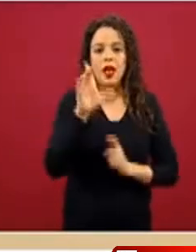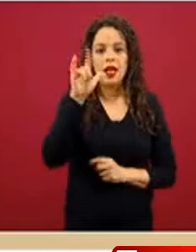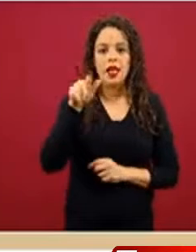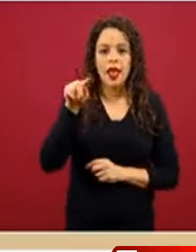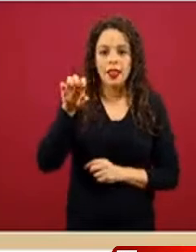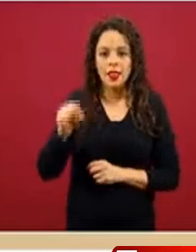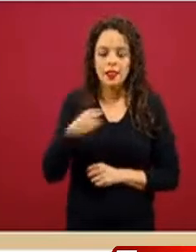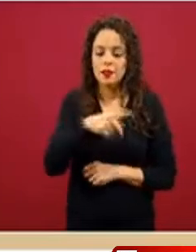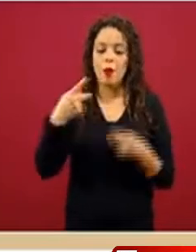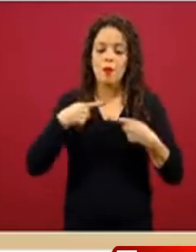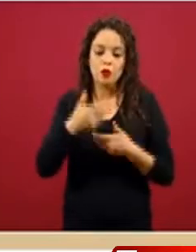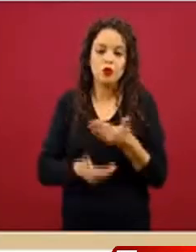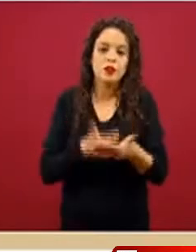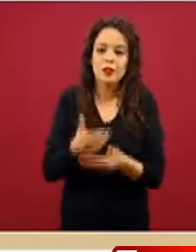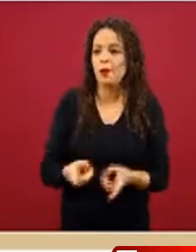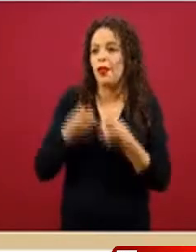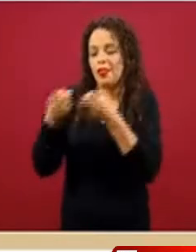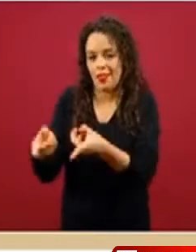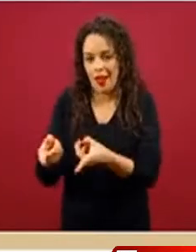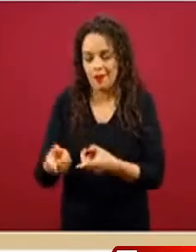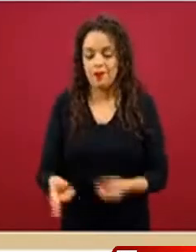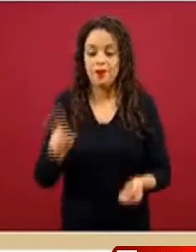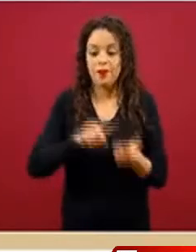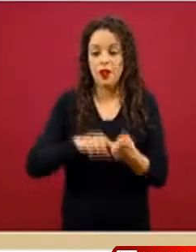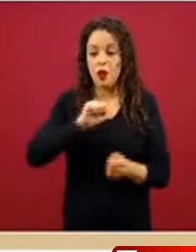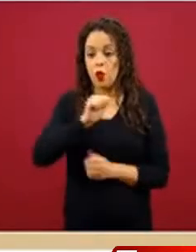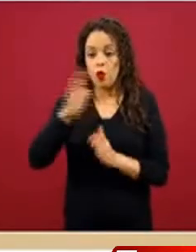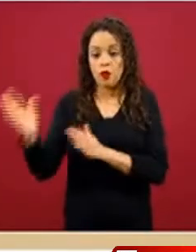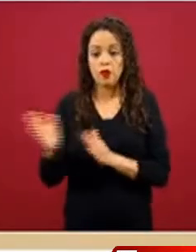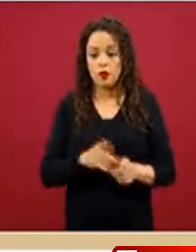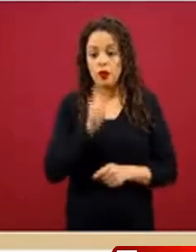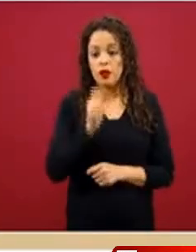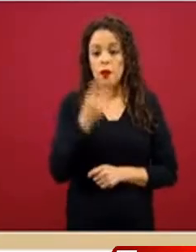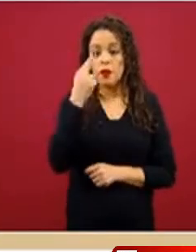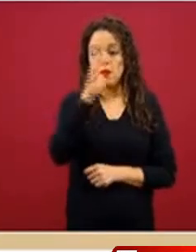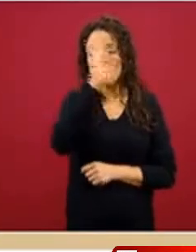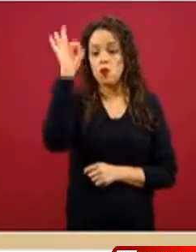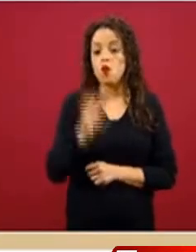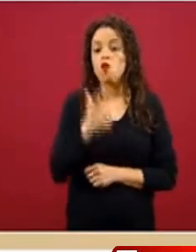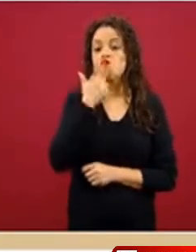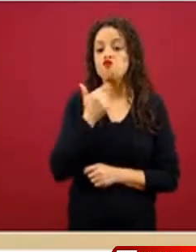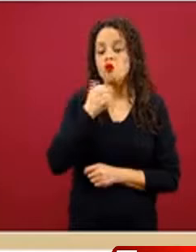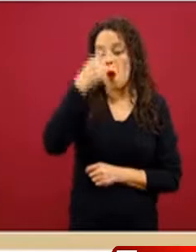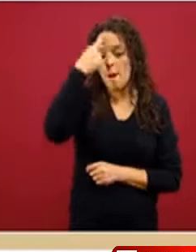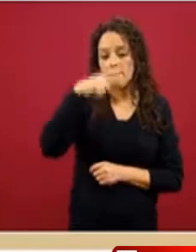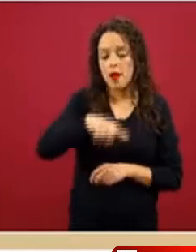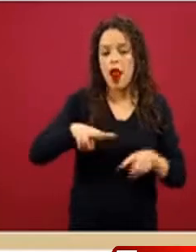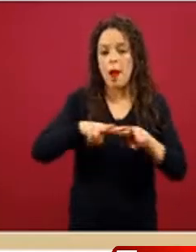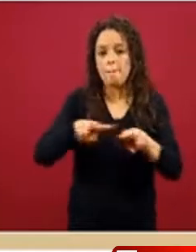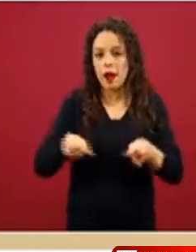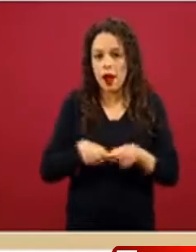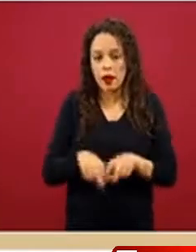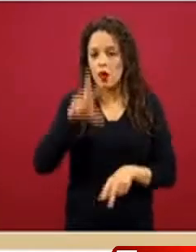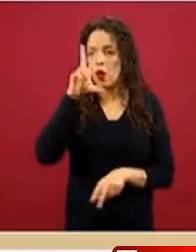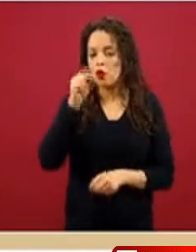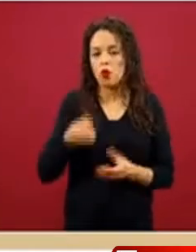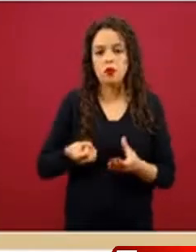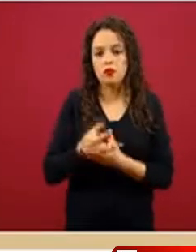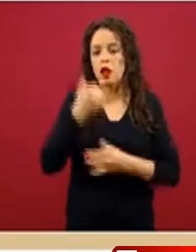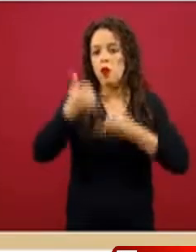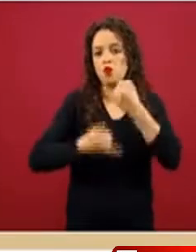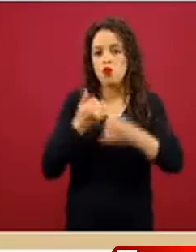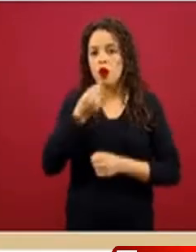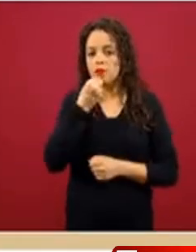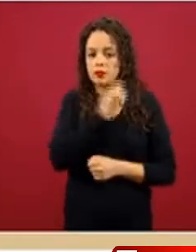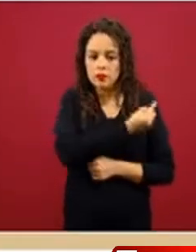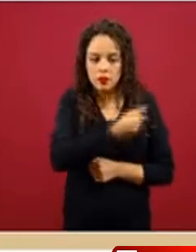Para parques públicos, 25% en rojo sin áreas infantiles. Por favor, a la